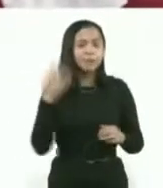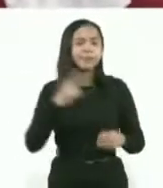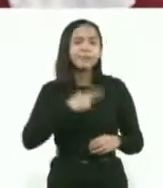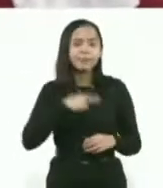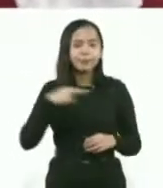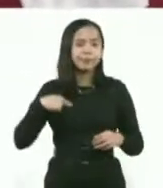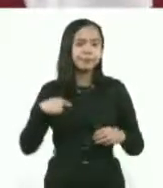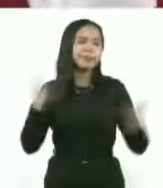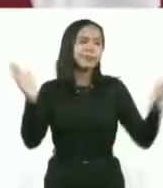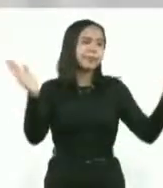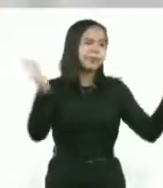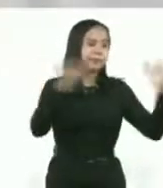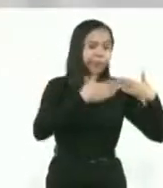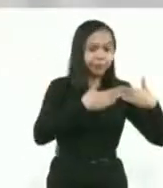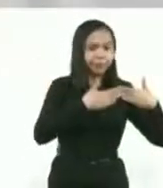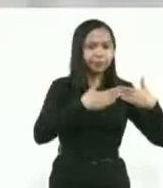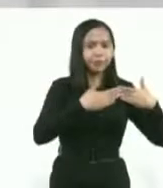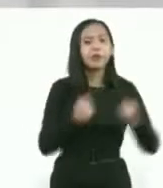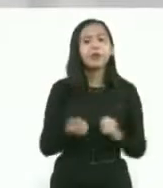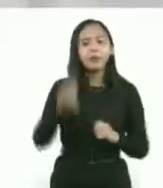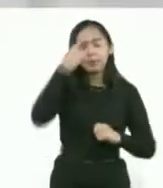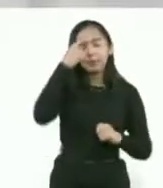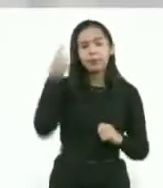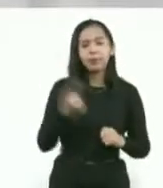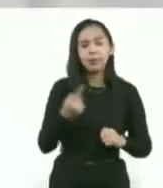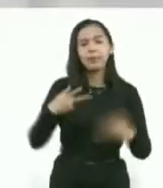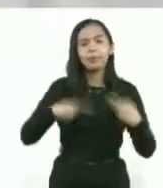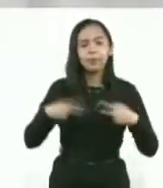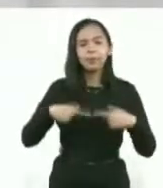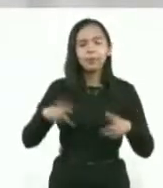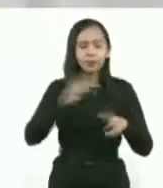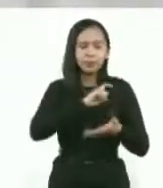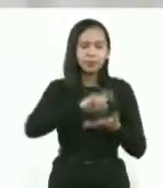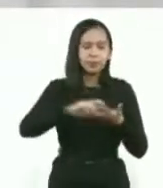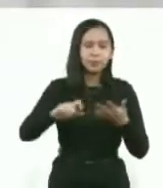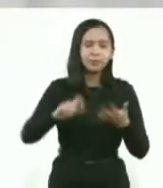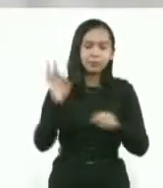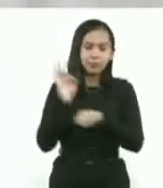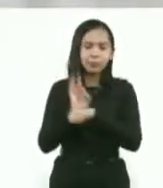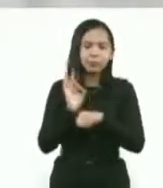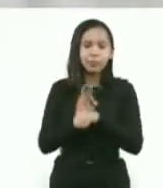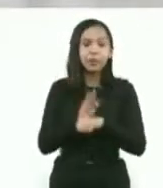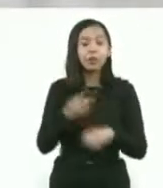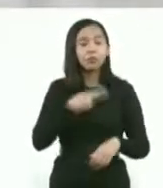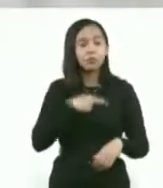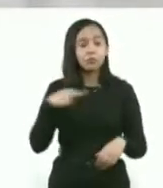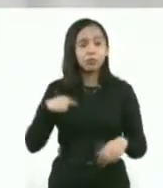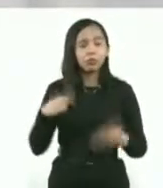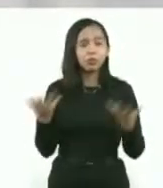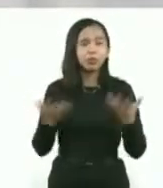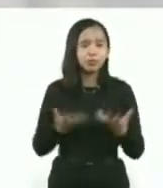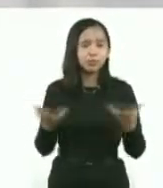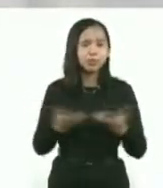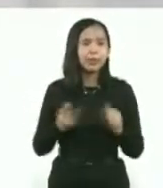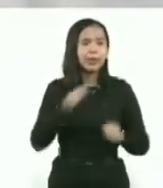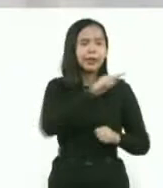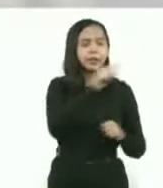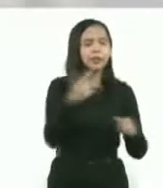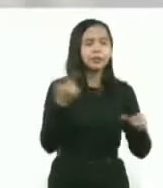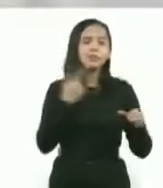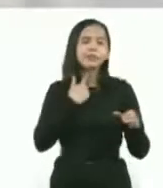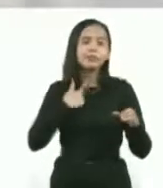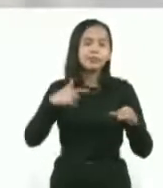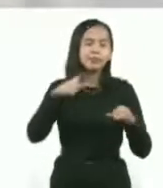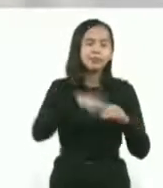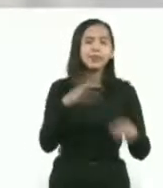bombas, inmovilizarlas, es el término legal que utilizamos en Profeco, nosotros inmovilizamos las bombas y la CRE